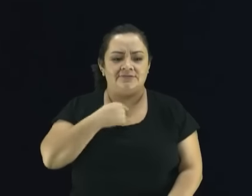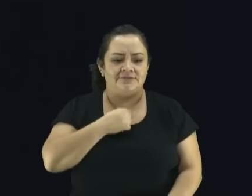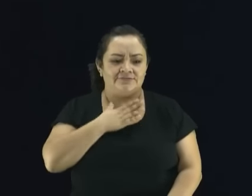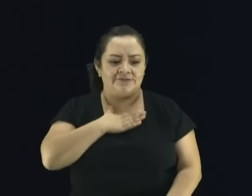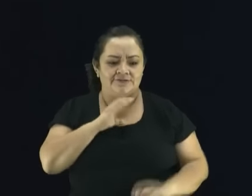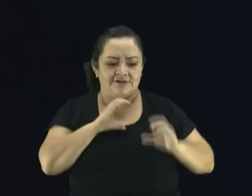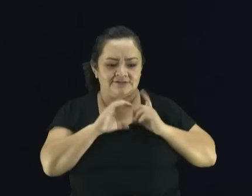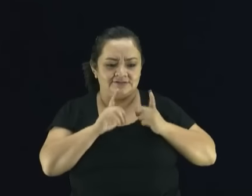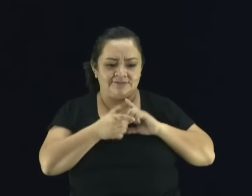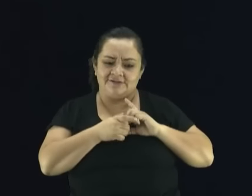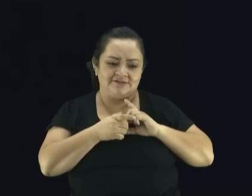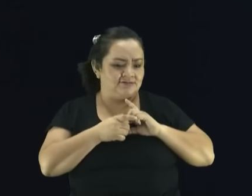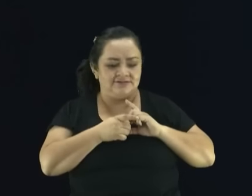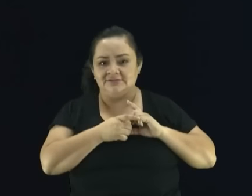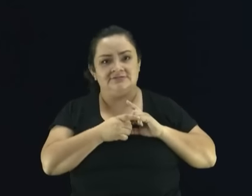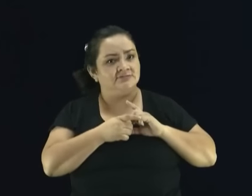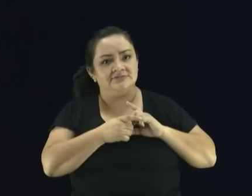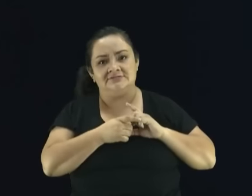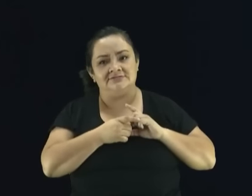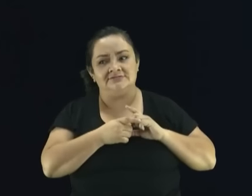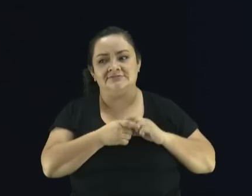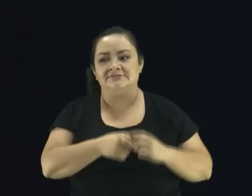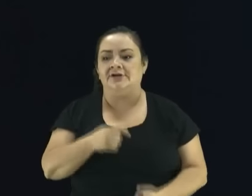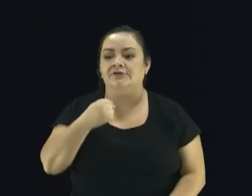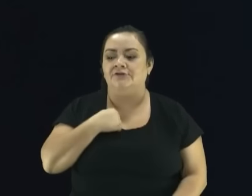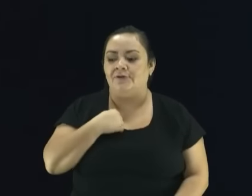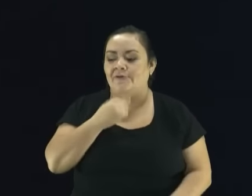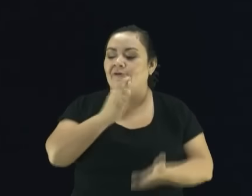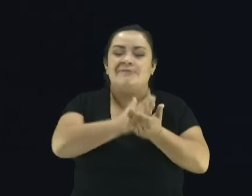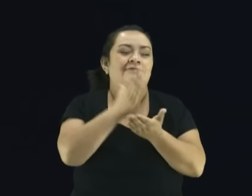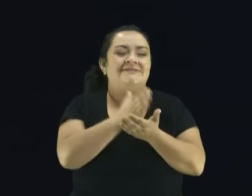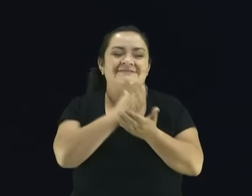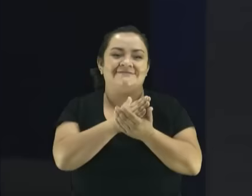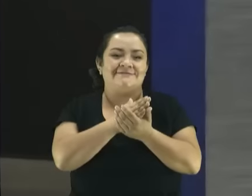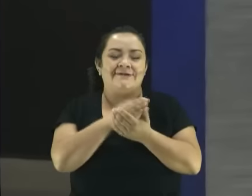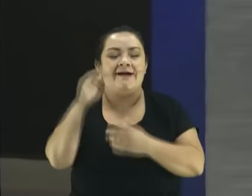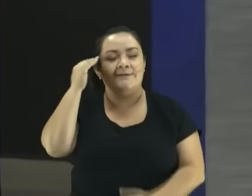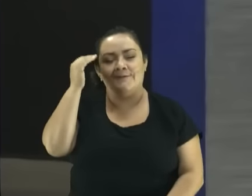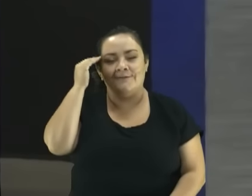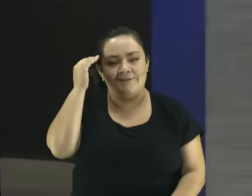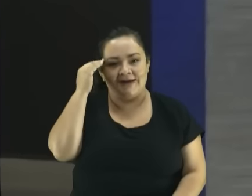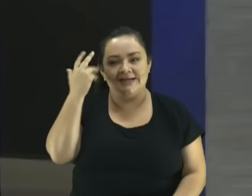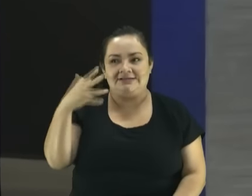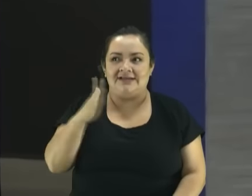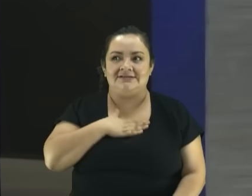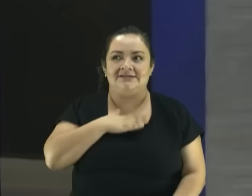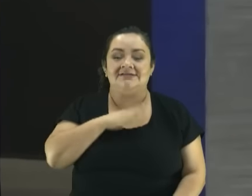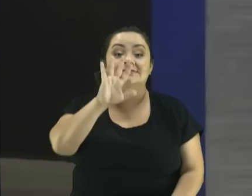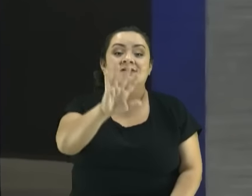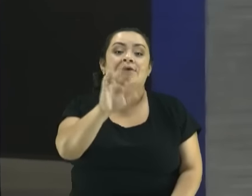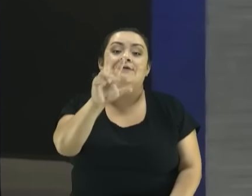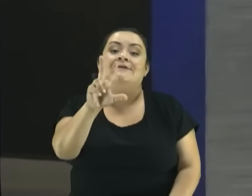corazón Yo frego mucho a Jorge Jorge está joven ya tiene 53